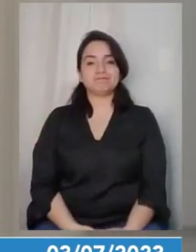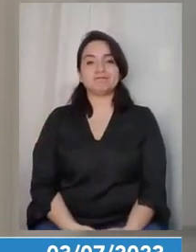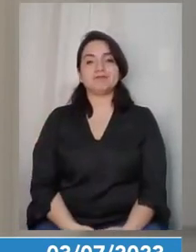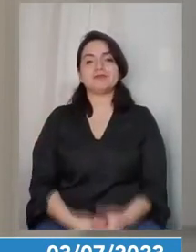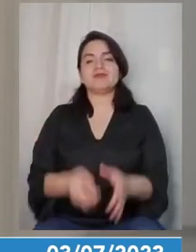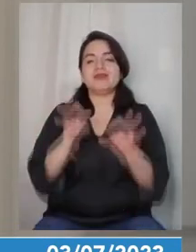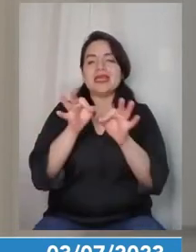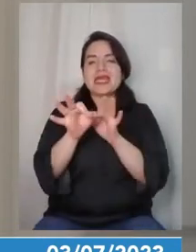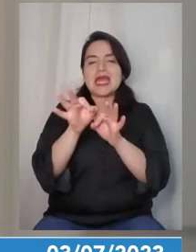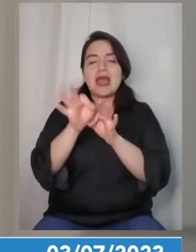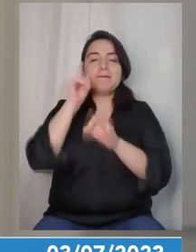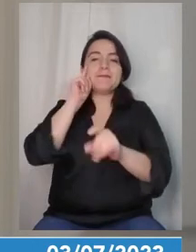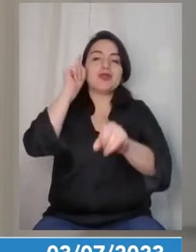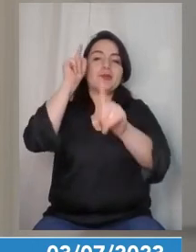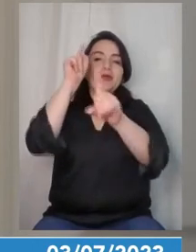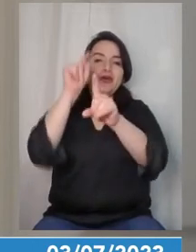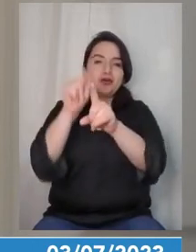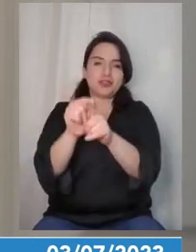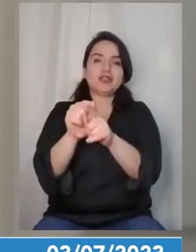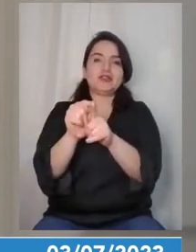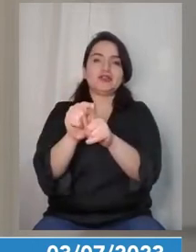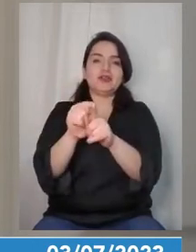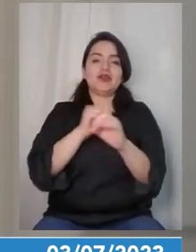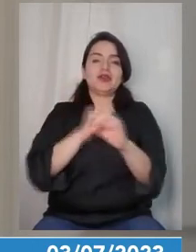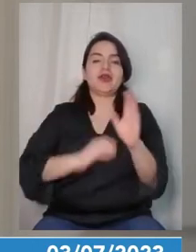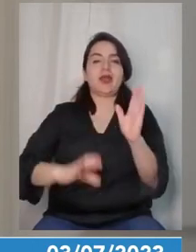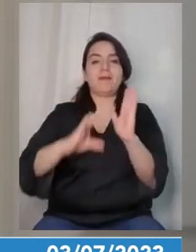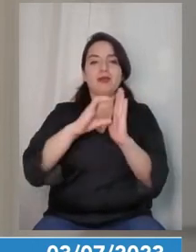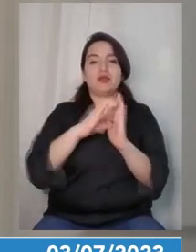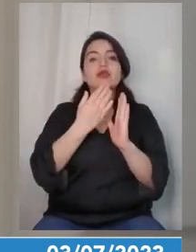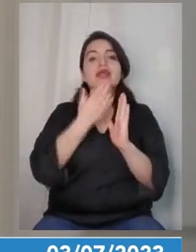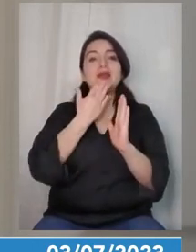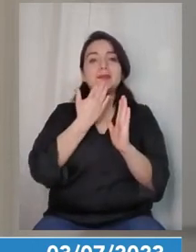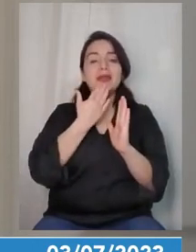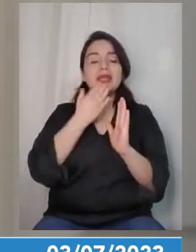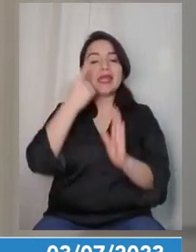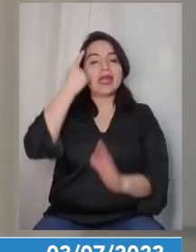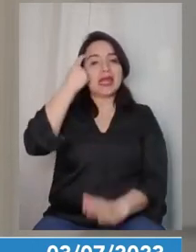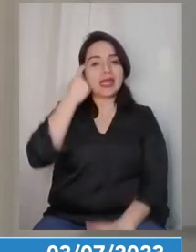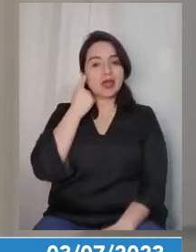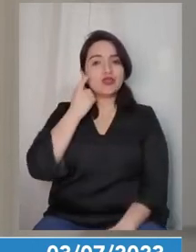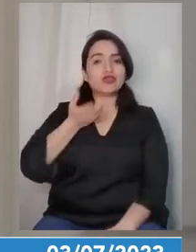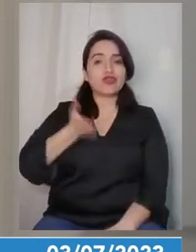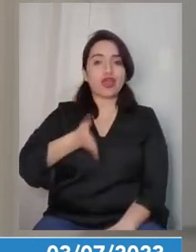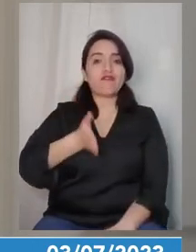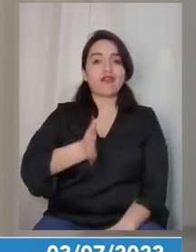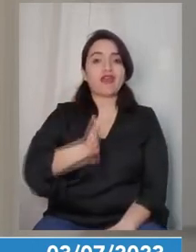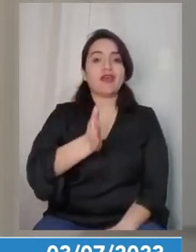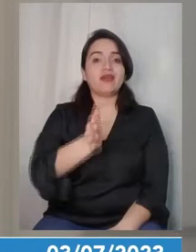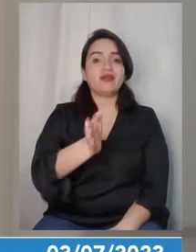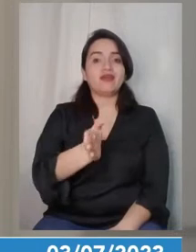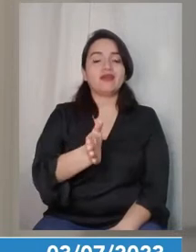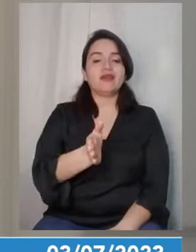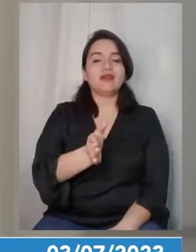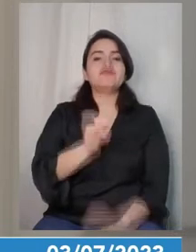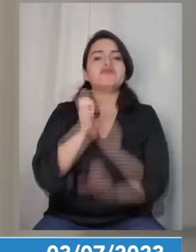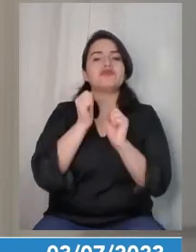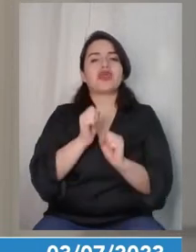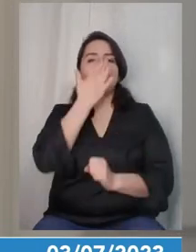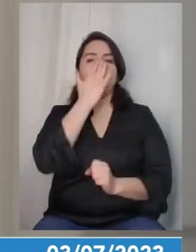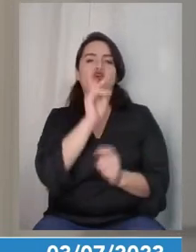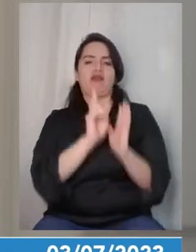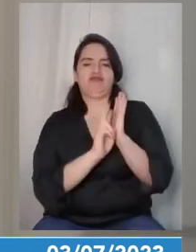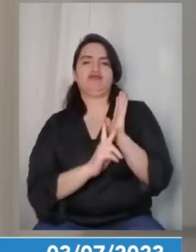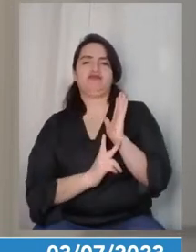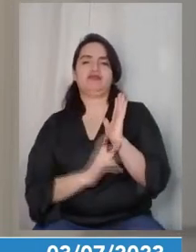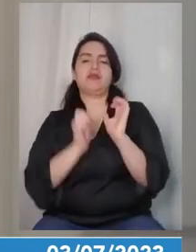a este capítulo, pero creo que todavía en su conjunto es muy perfectible. ¿Ah? Creo que es muy